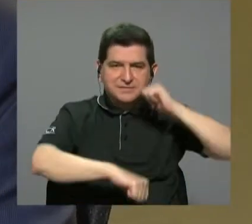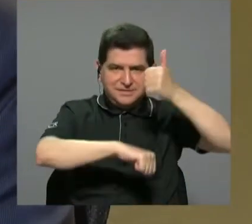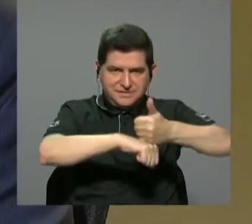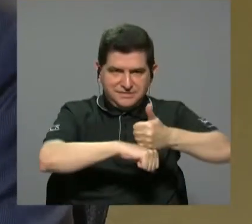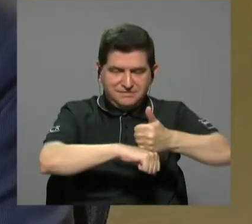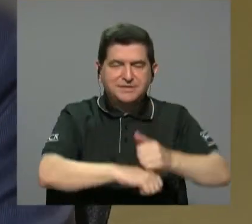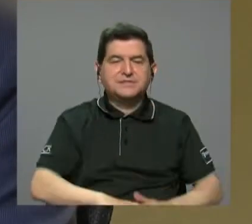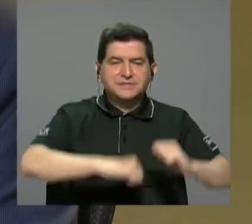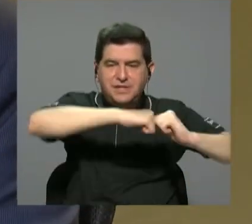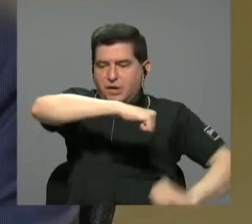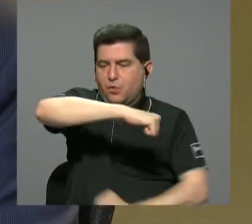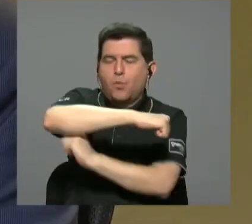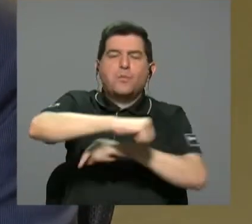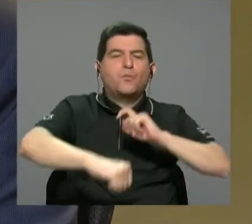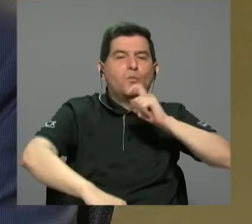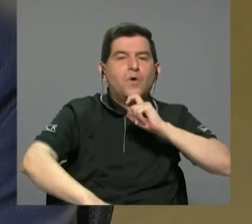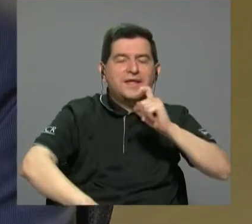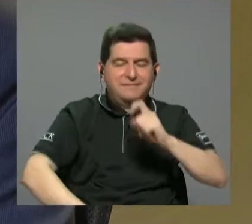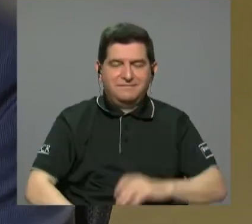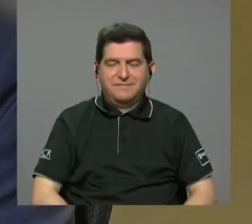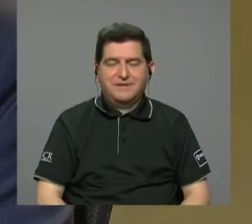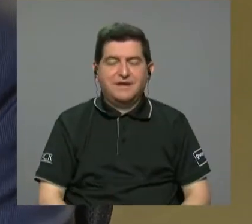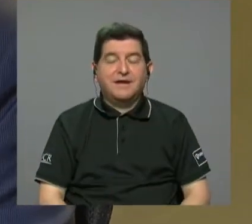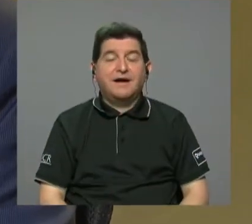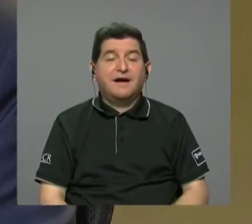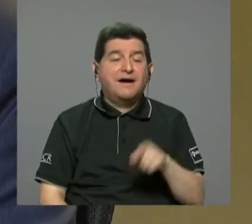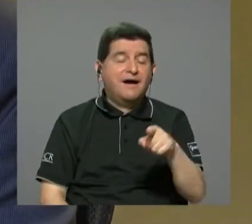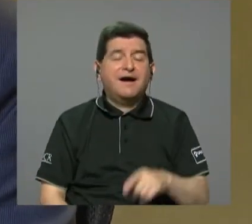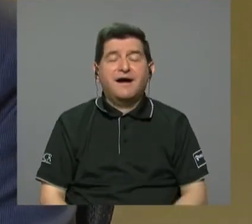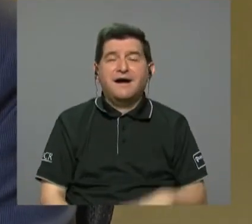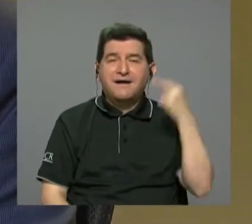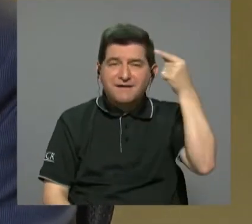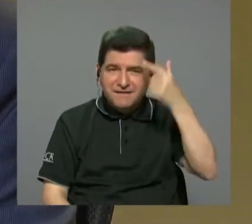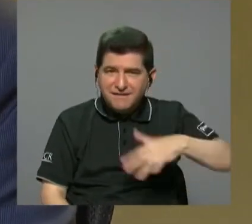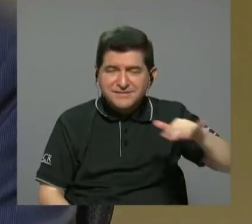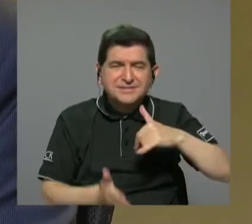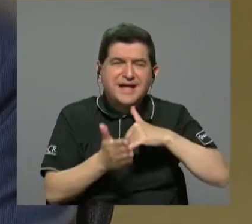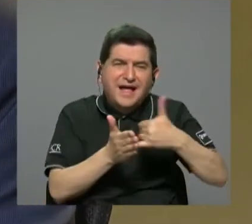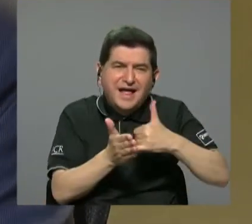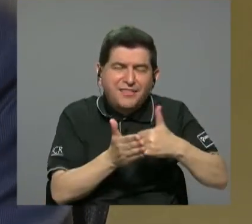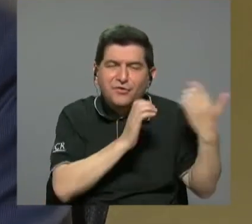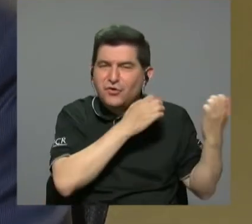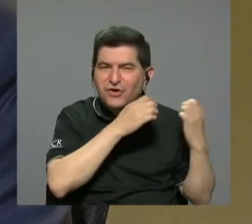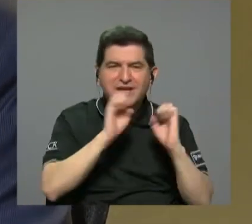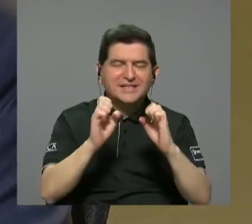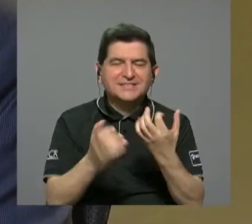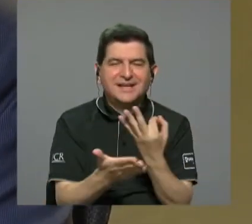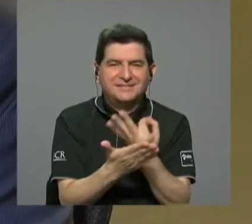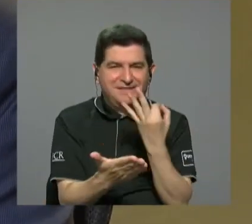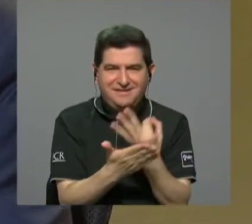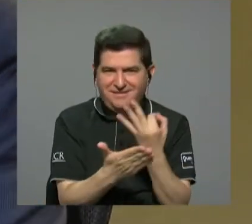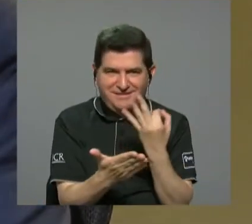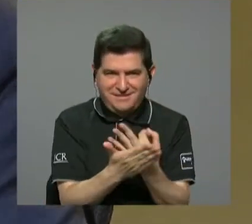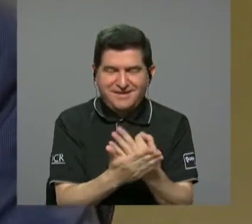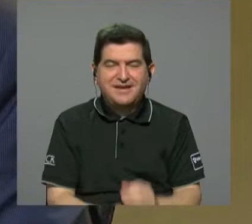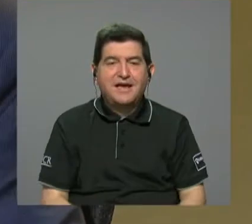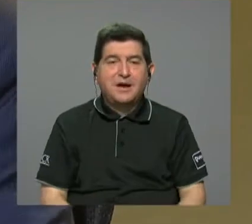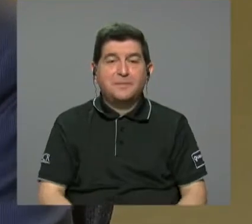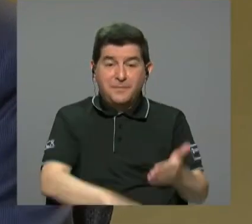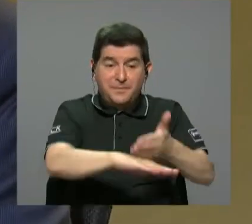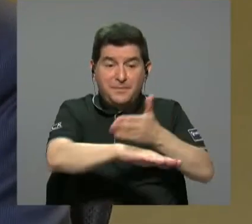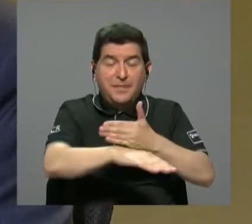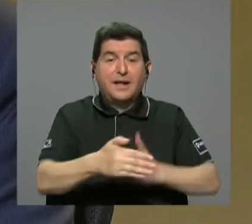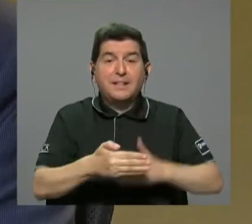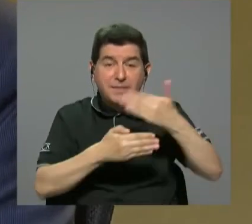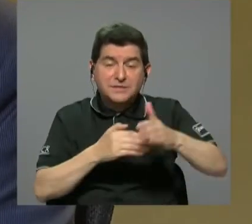El Estado tiene una debilidad grande todavía en lo que es una estrategia de financiamiento de la recuperación